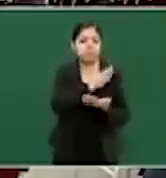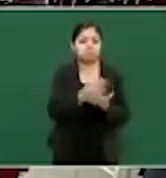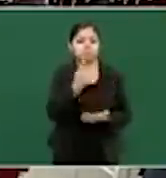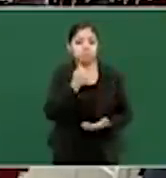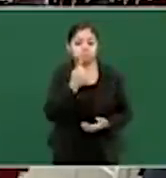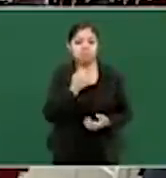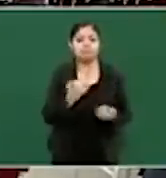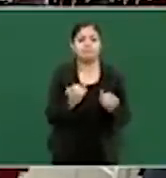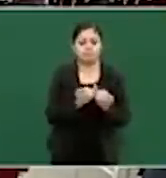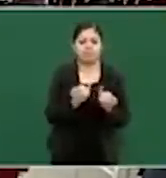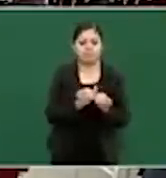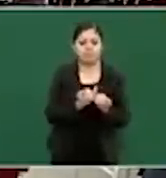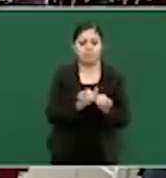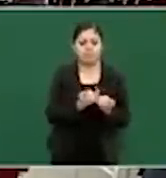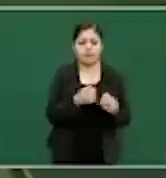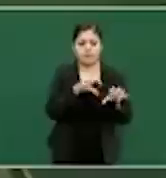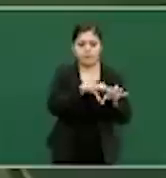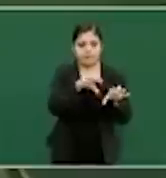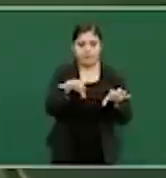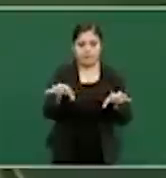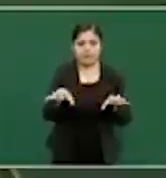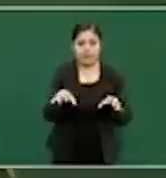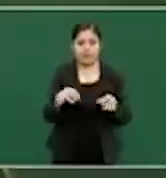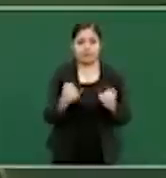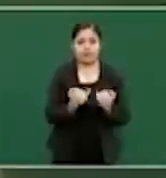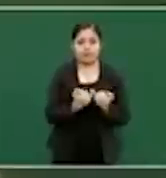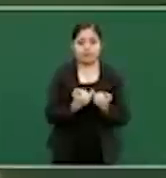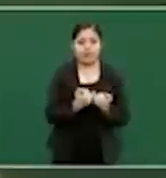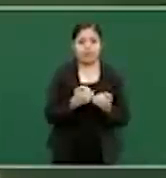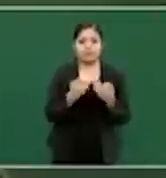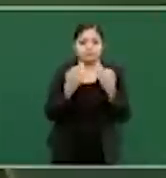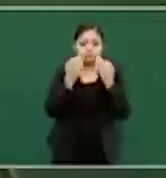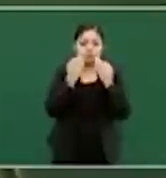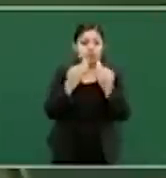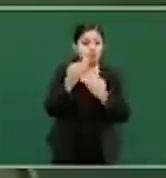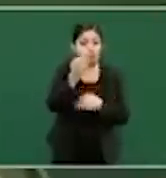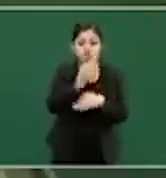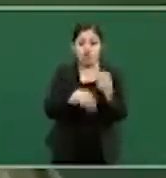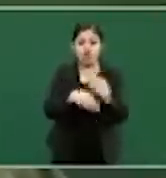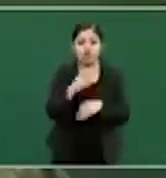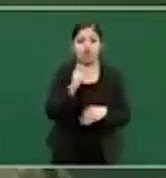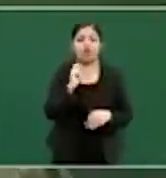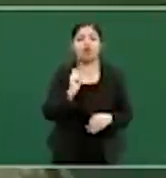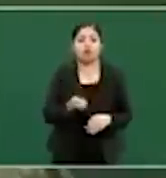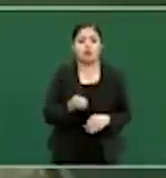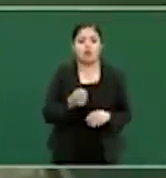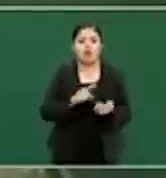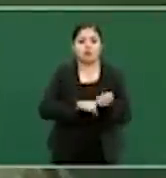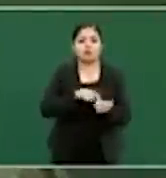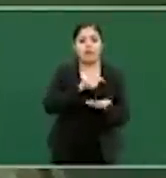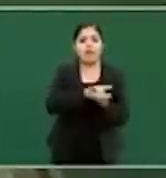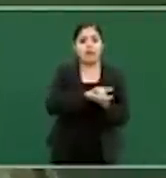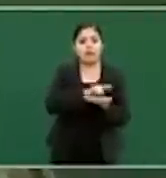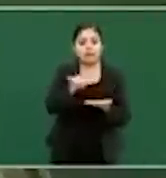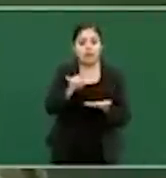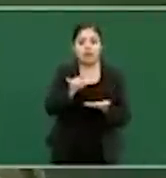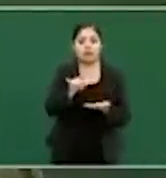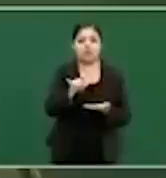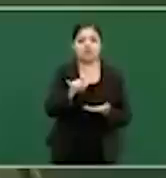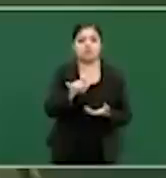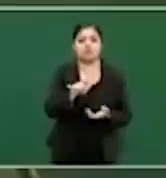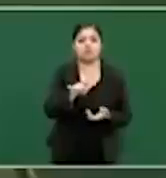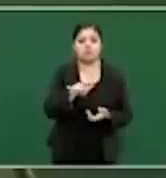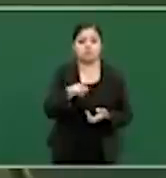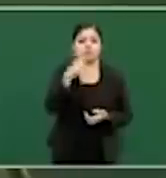una parte donde estaremos exhibiendo todos los aviones que se van